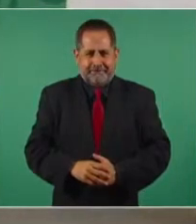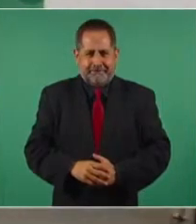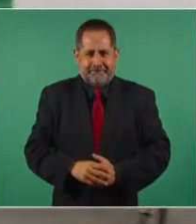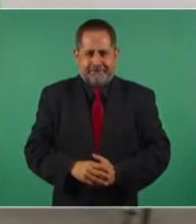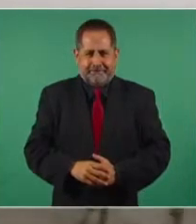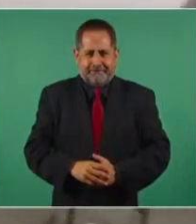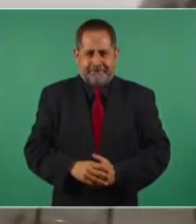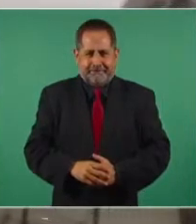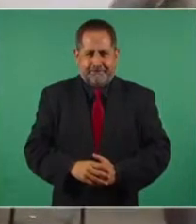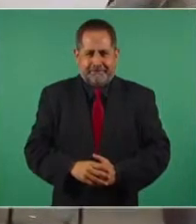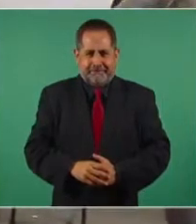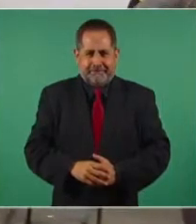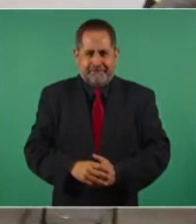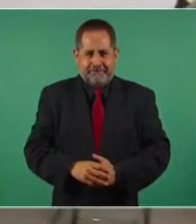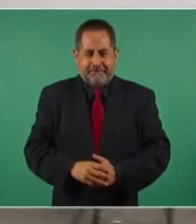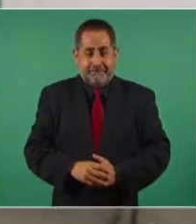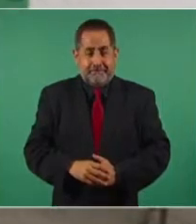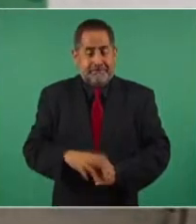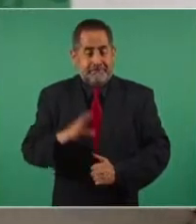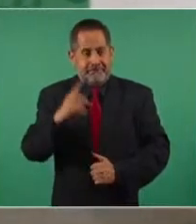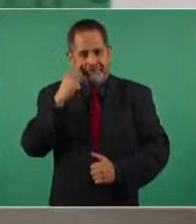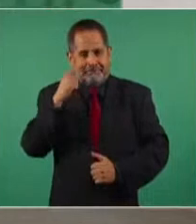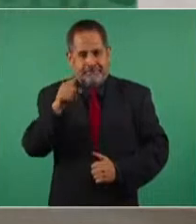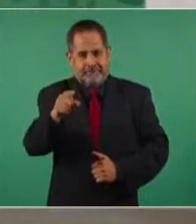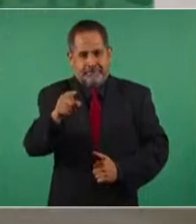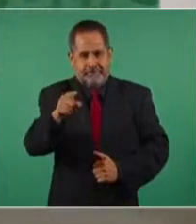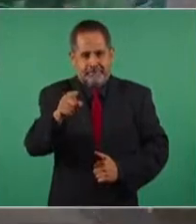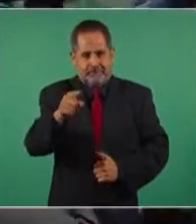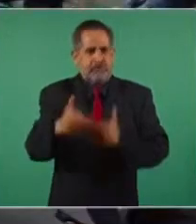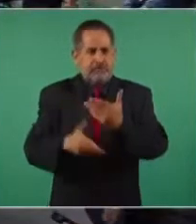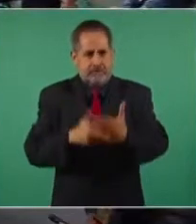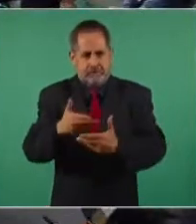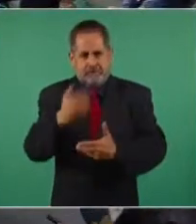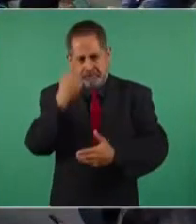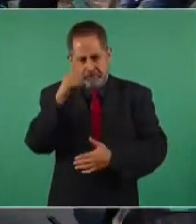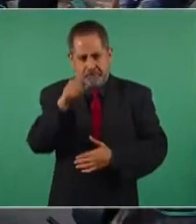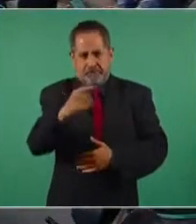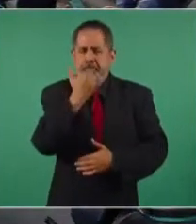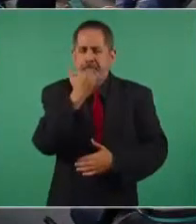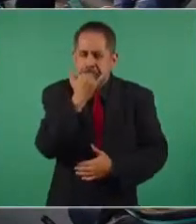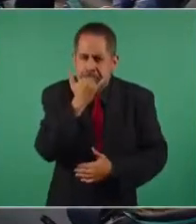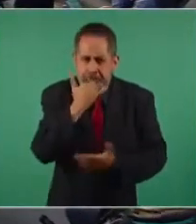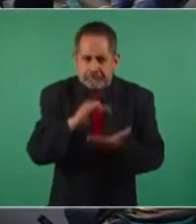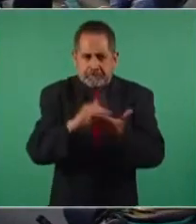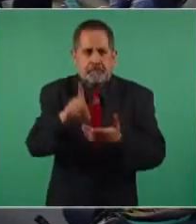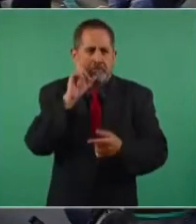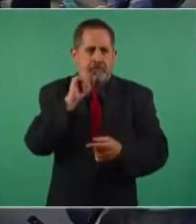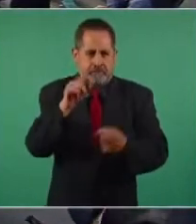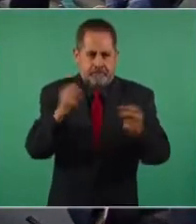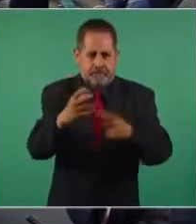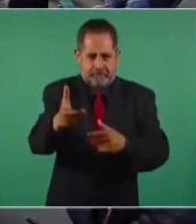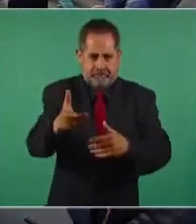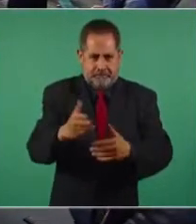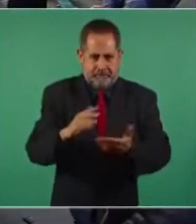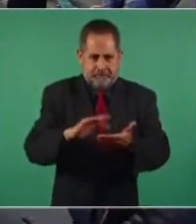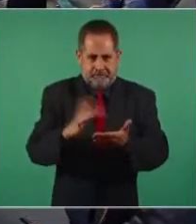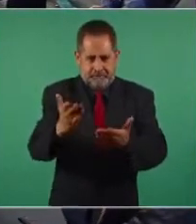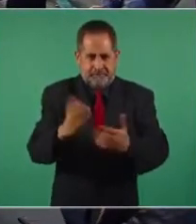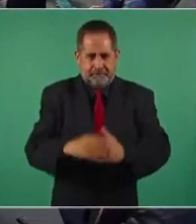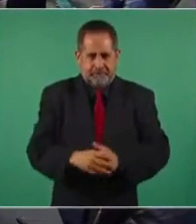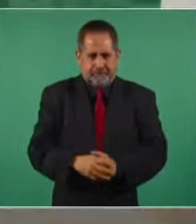por favor mira si te ofrecemos a ti disculpa y mañana así por